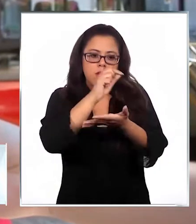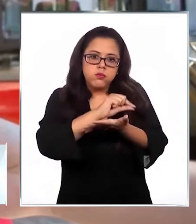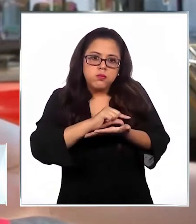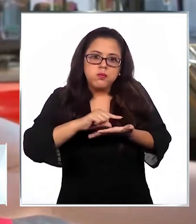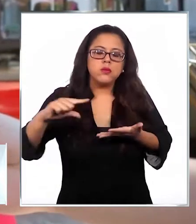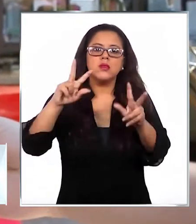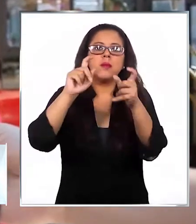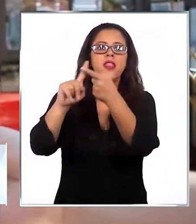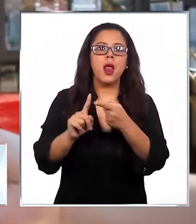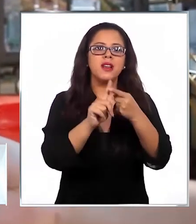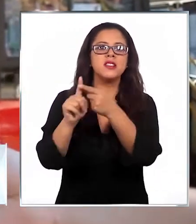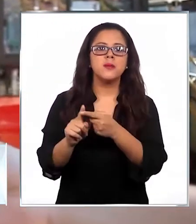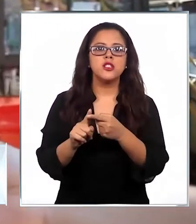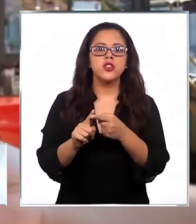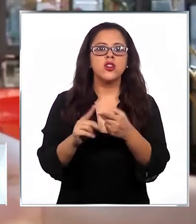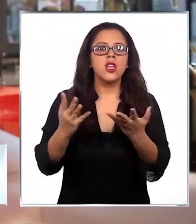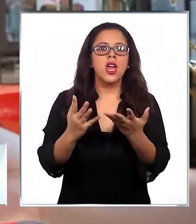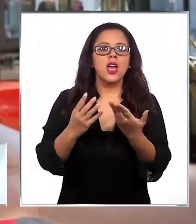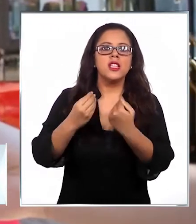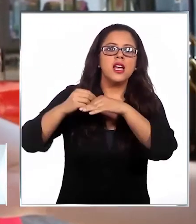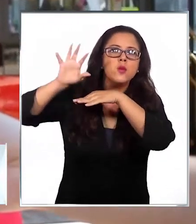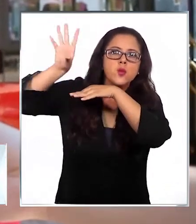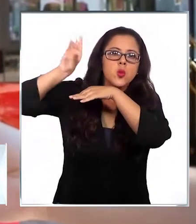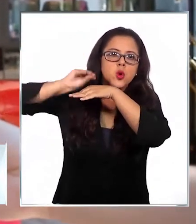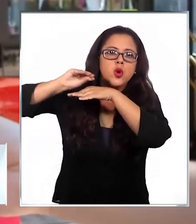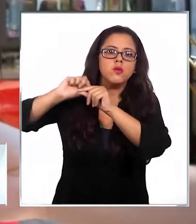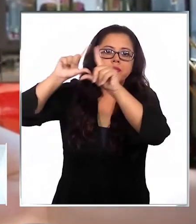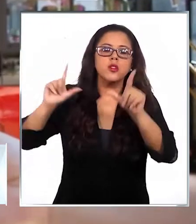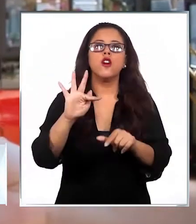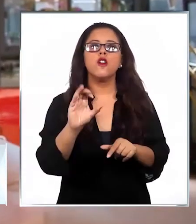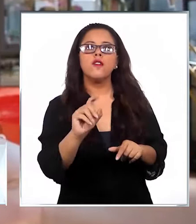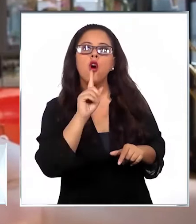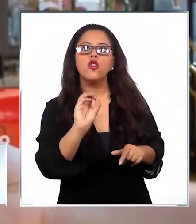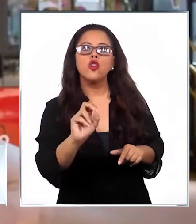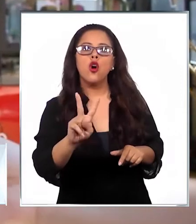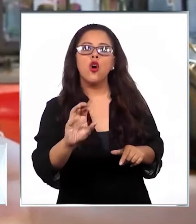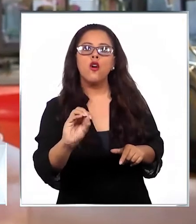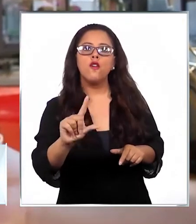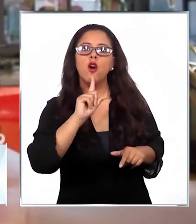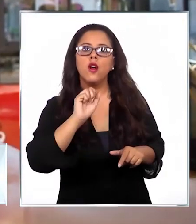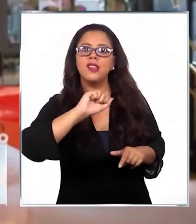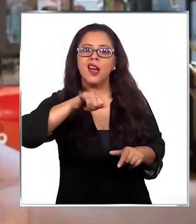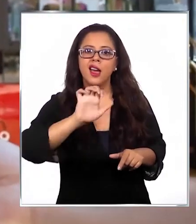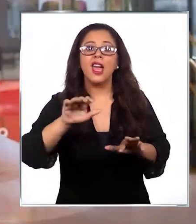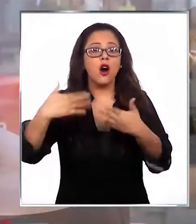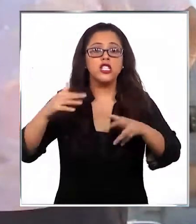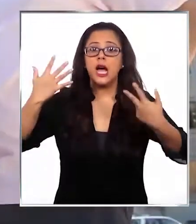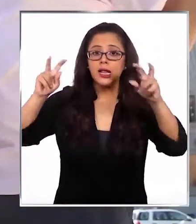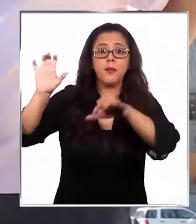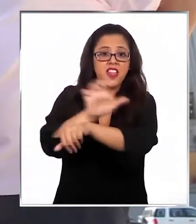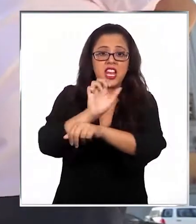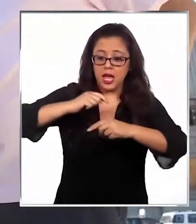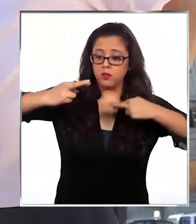años en lo que es la participación fotovoltaica. Hay cada vez más parques fotovoltaicos y ya no solamente estamos con las energías renovables